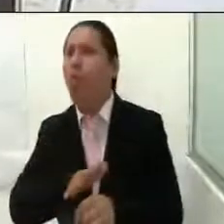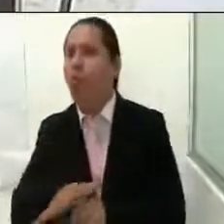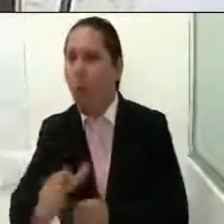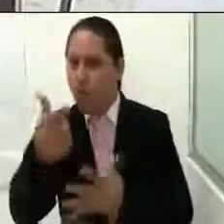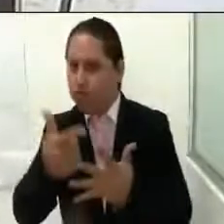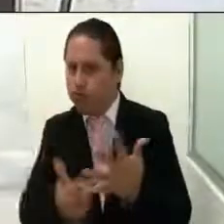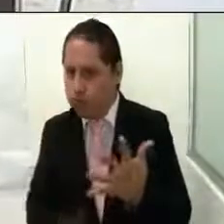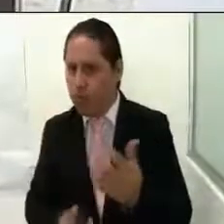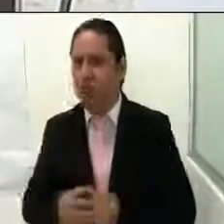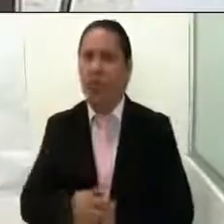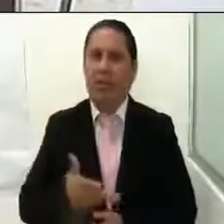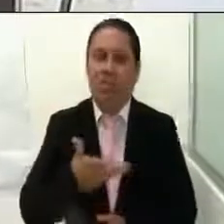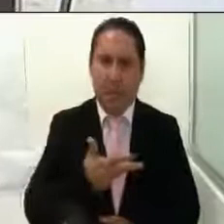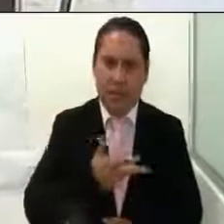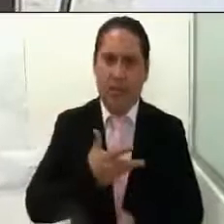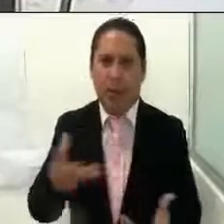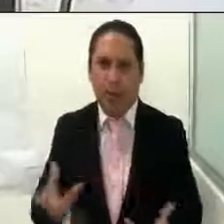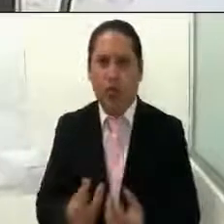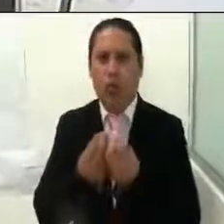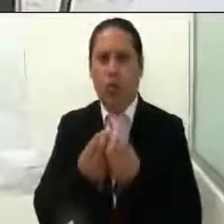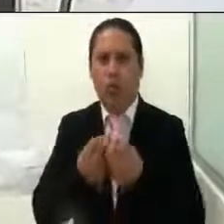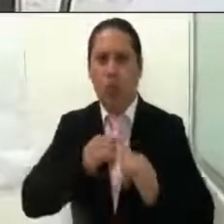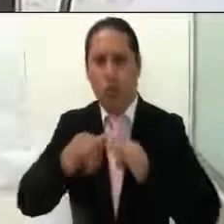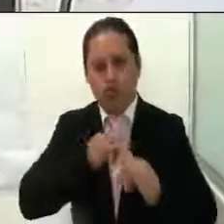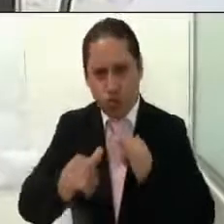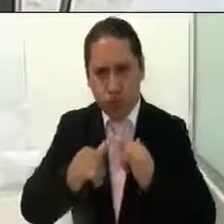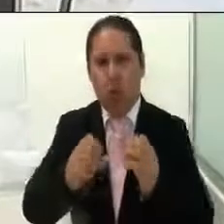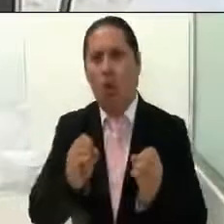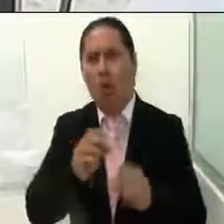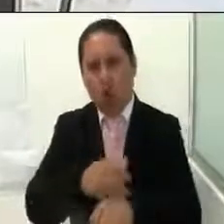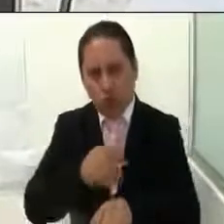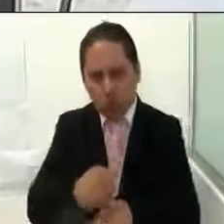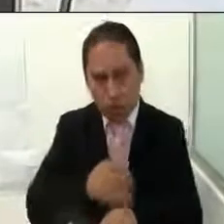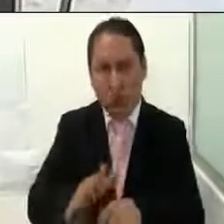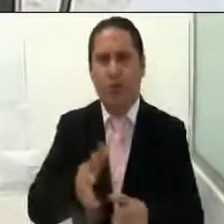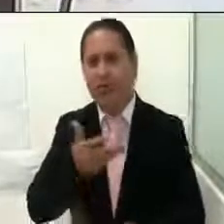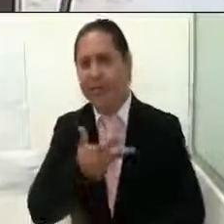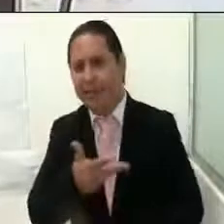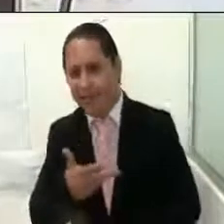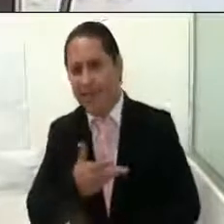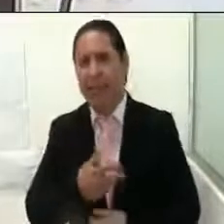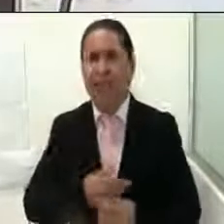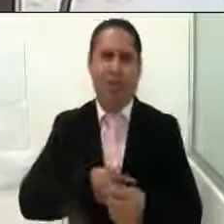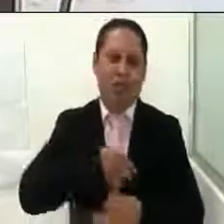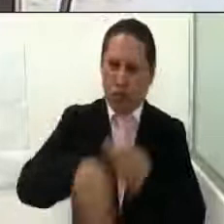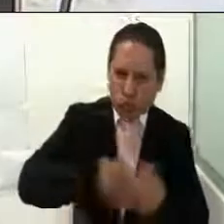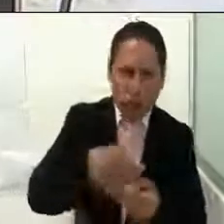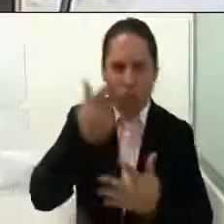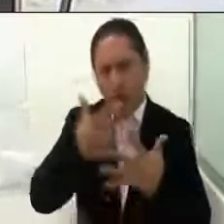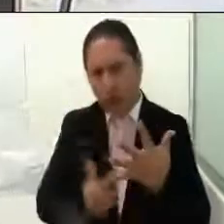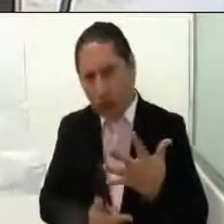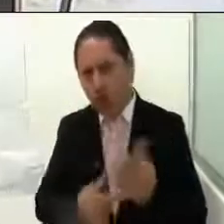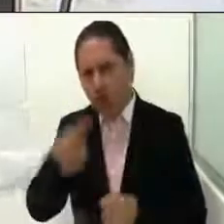el conjunto de registros gráficos y alfanuméricos en los que se contienen los datos generales y